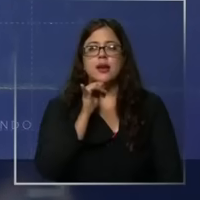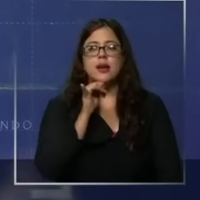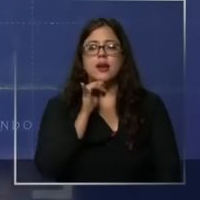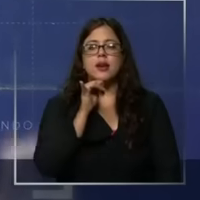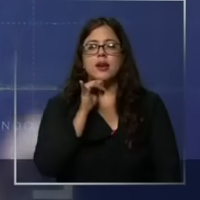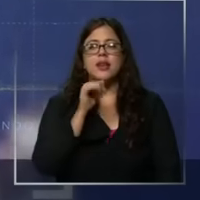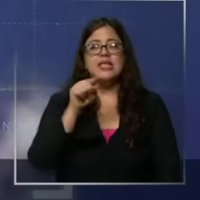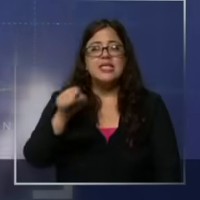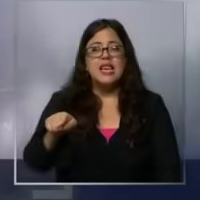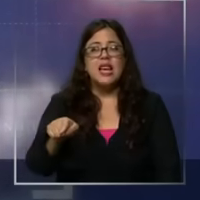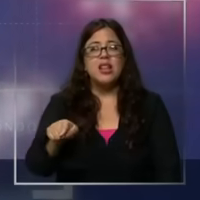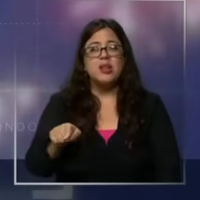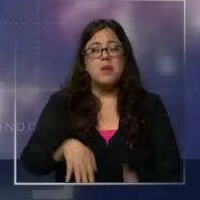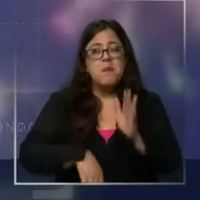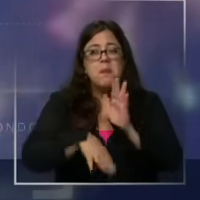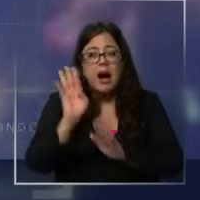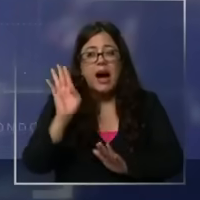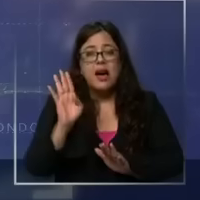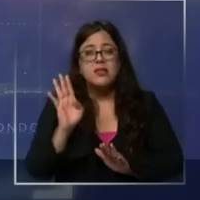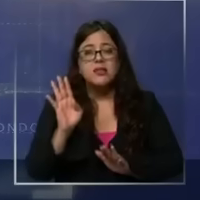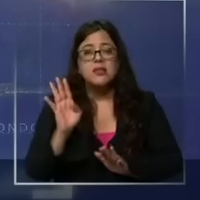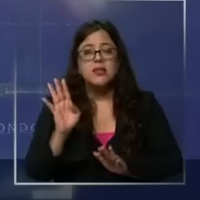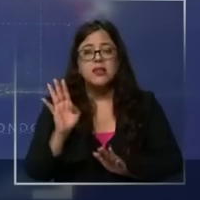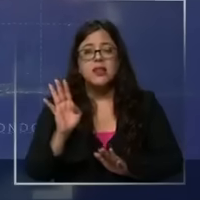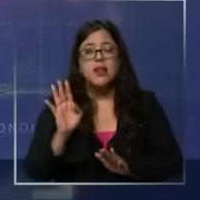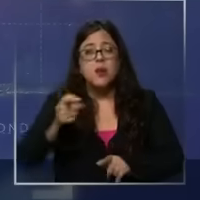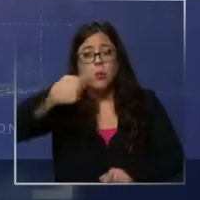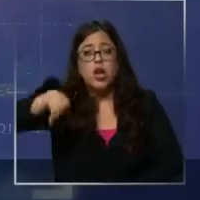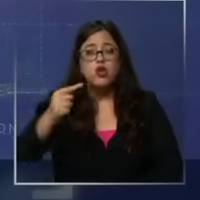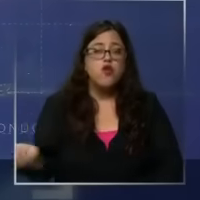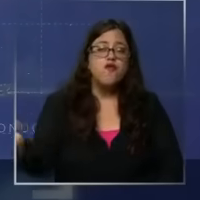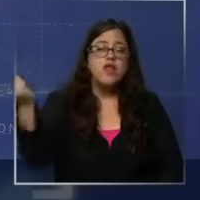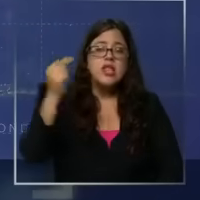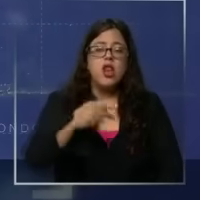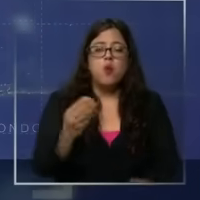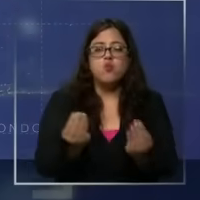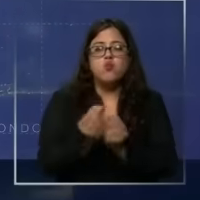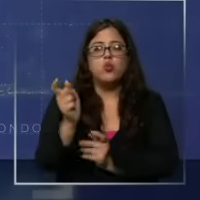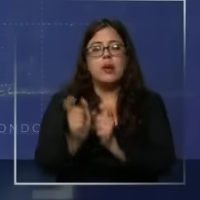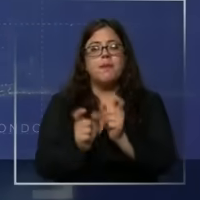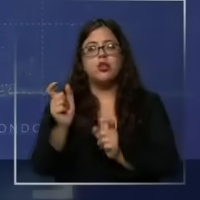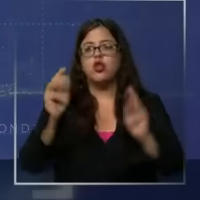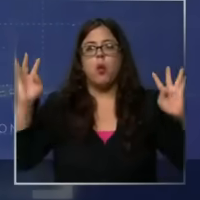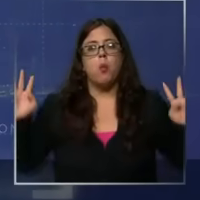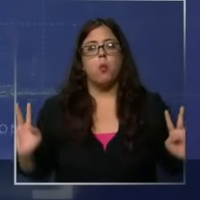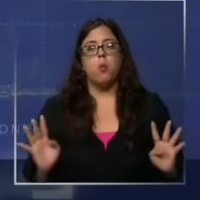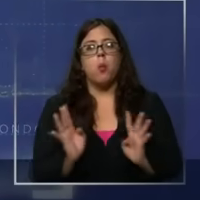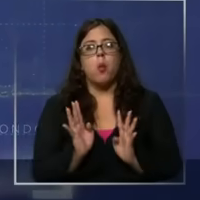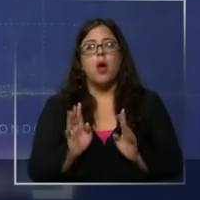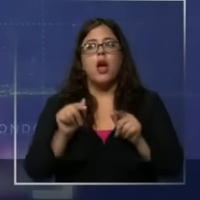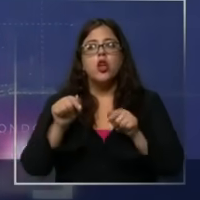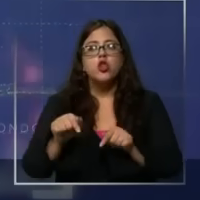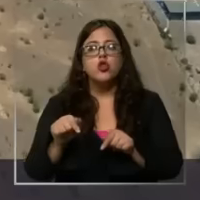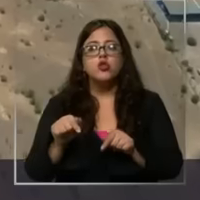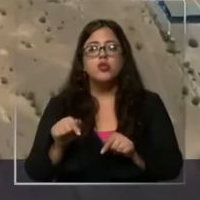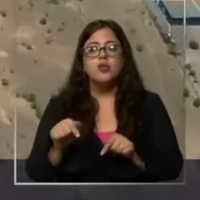si sea más grande esto, porque cuando vinieron ellos eran muchas las personas. Entonces